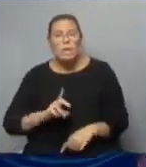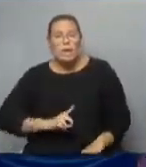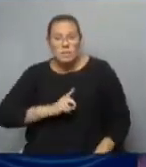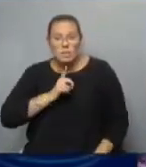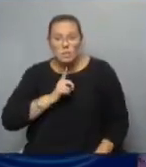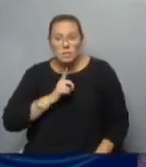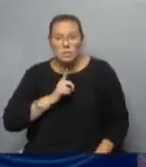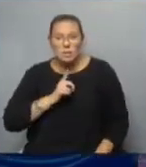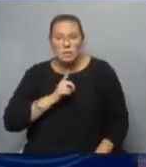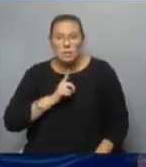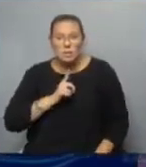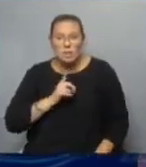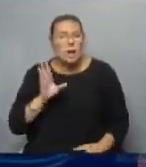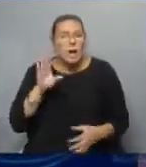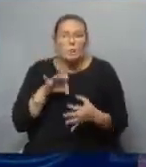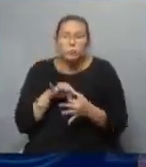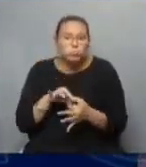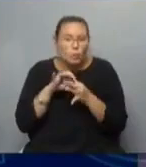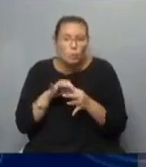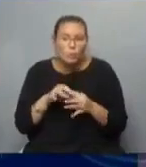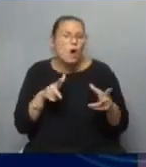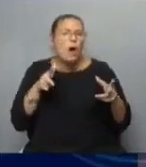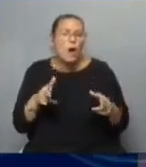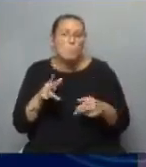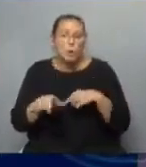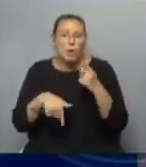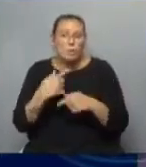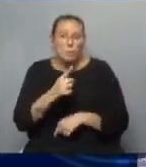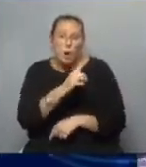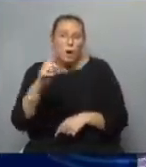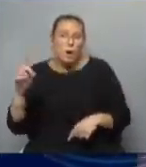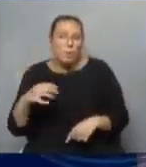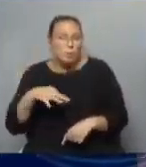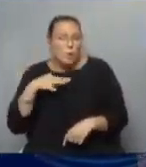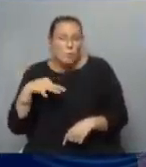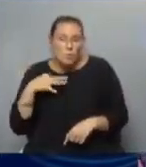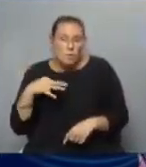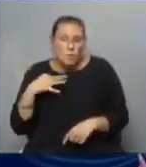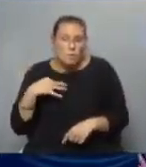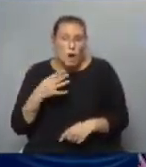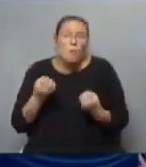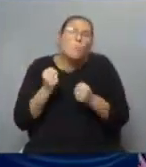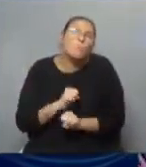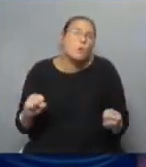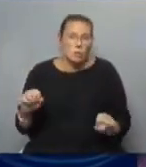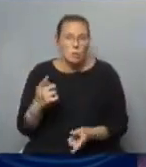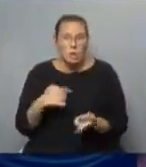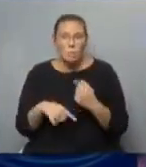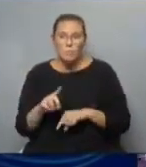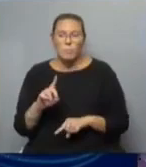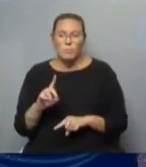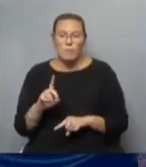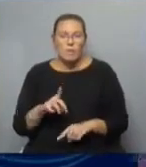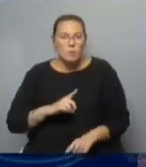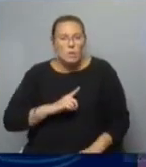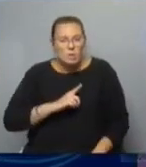dignidad es algo que es intrínseco a una época. Después cada uno se maneja en su vida como le tocó. Pero